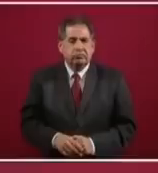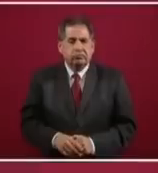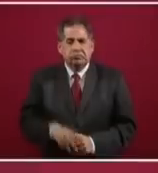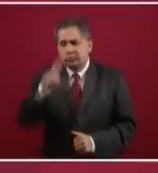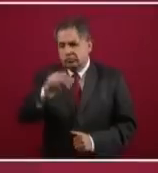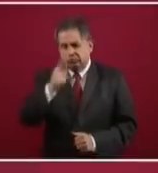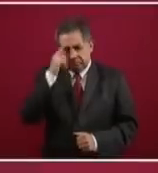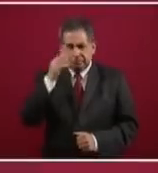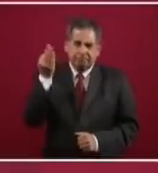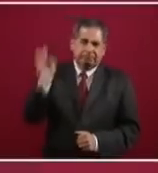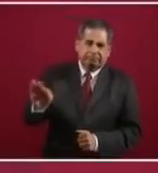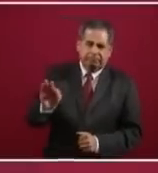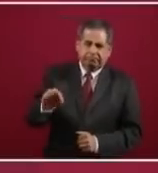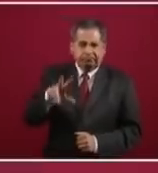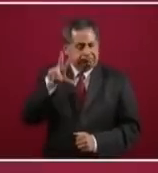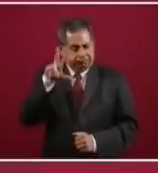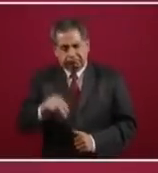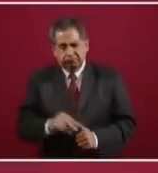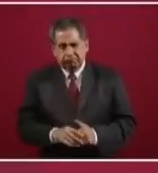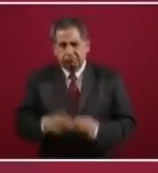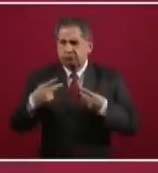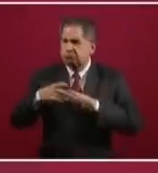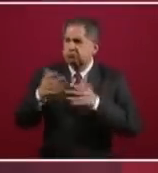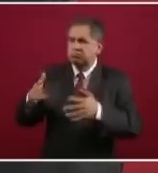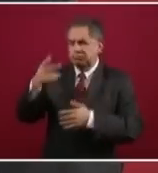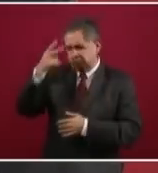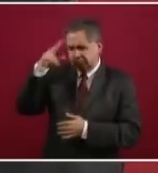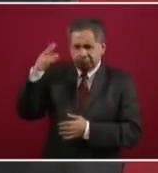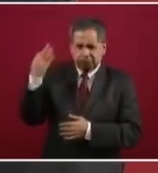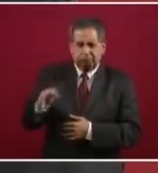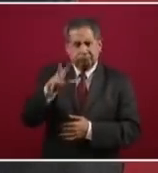no para traicionar a los mexicanos.